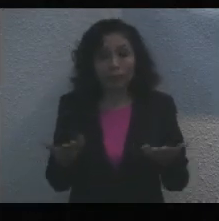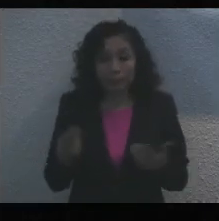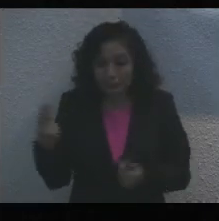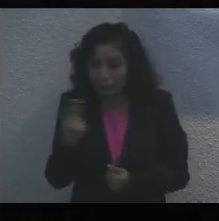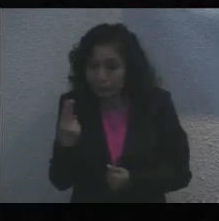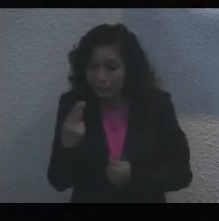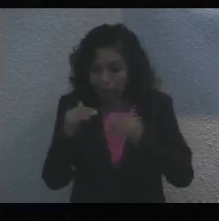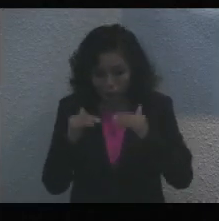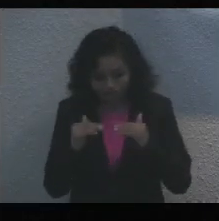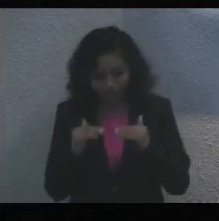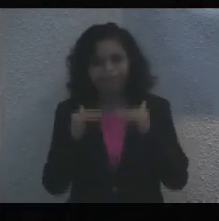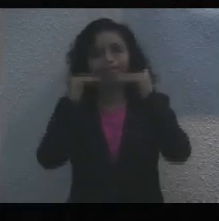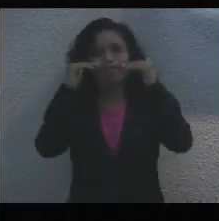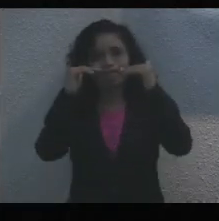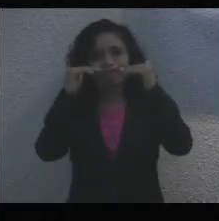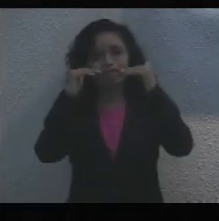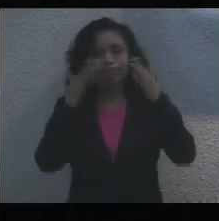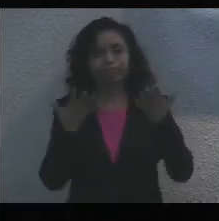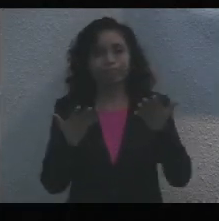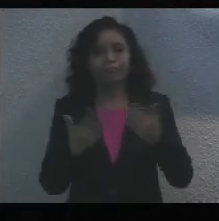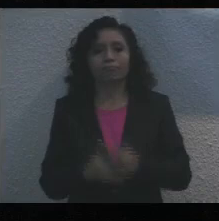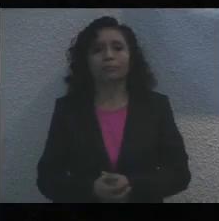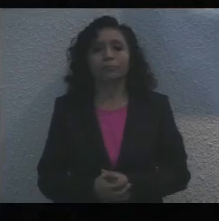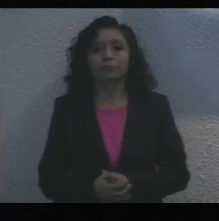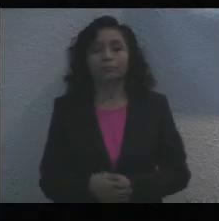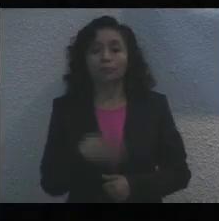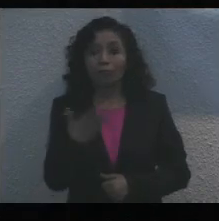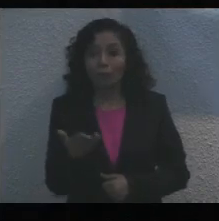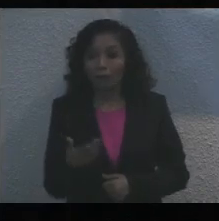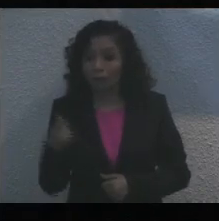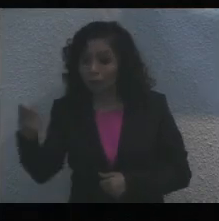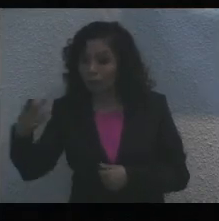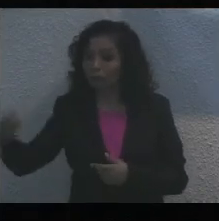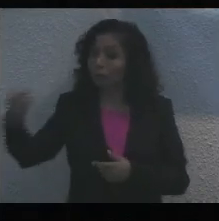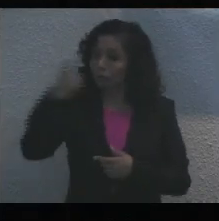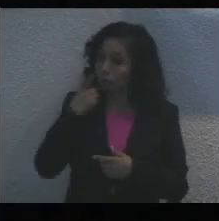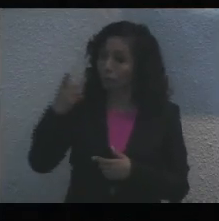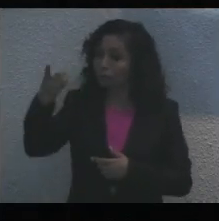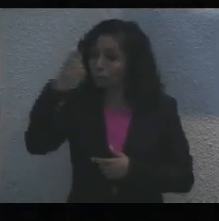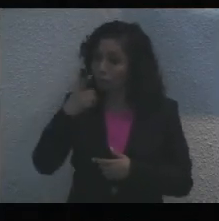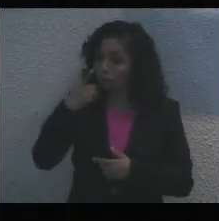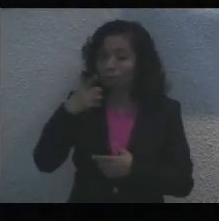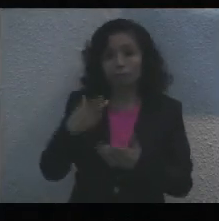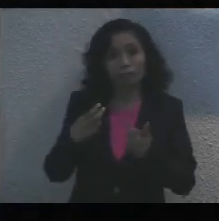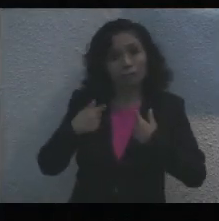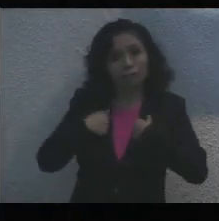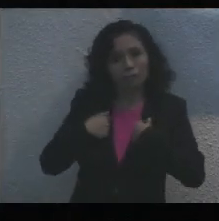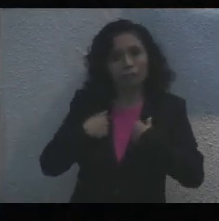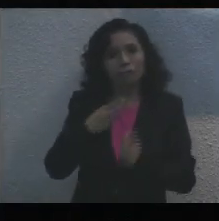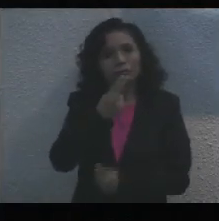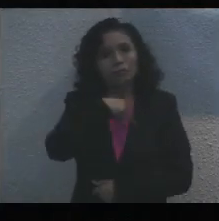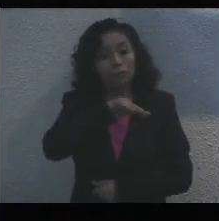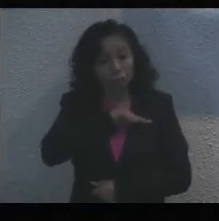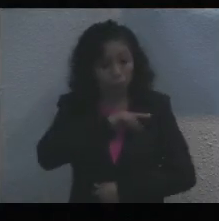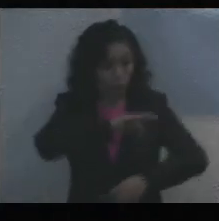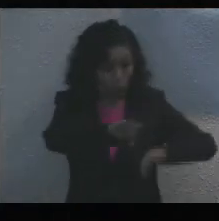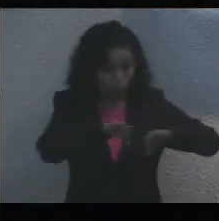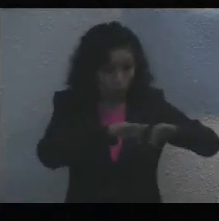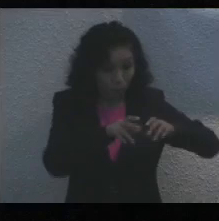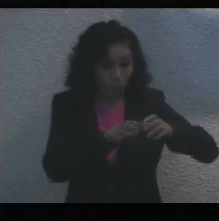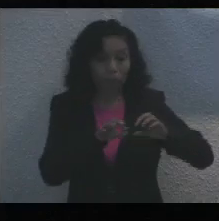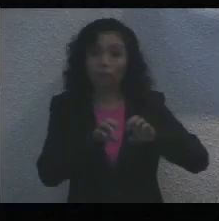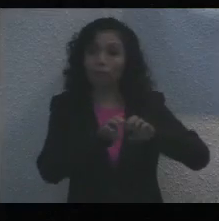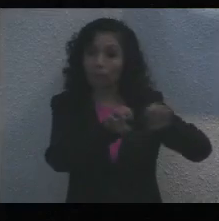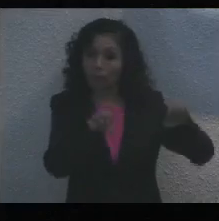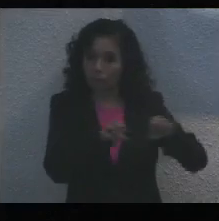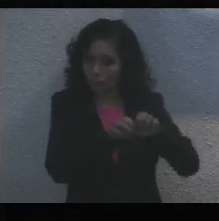estar a la altura de las necesidades. Exigencias que nos convocan a la unidad, porque solamente trabajando en conjunto